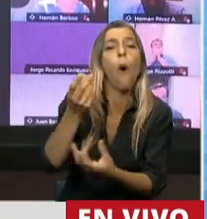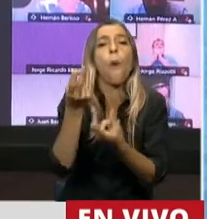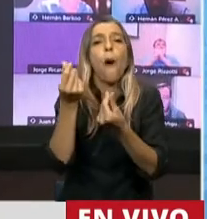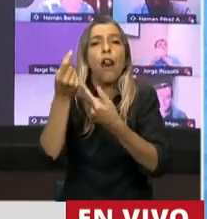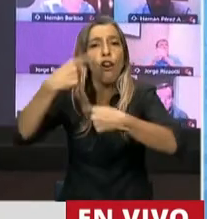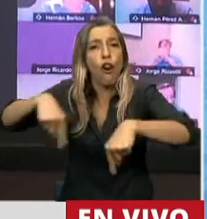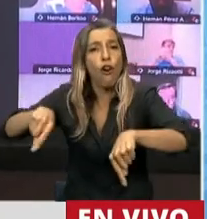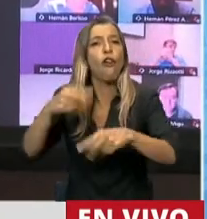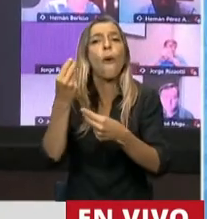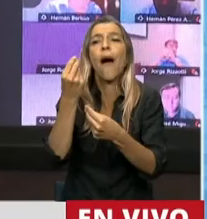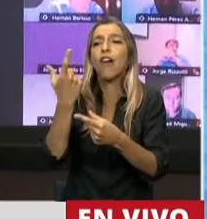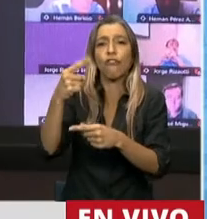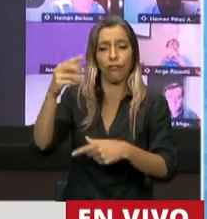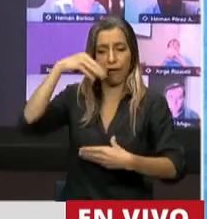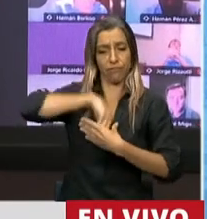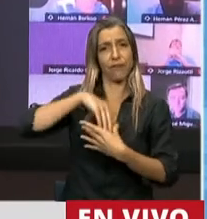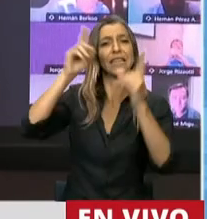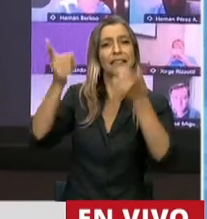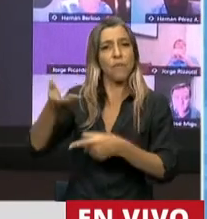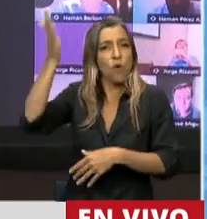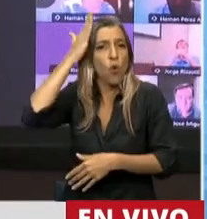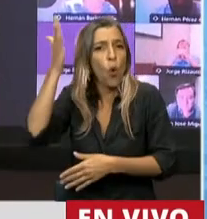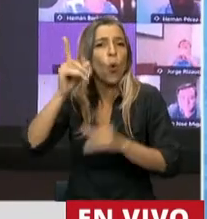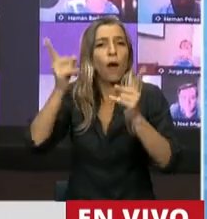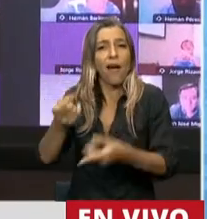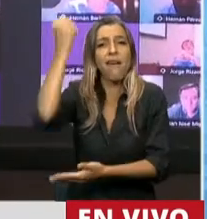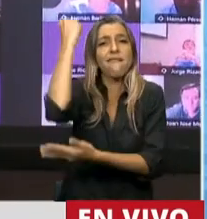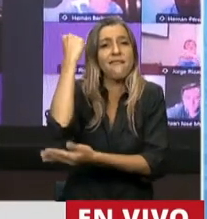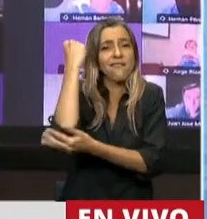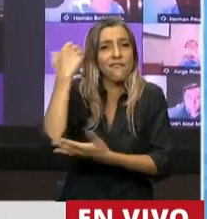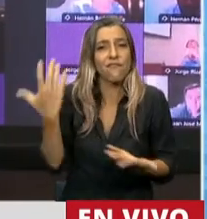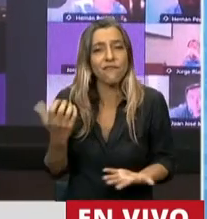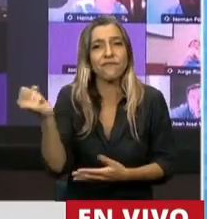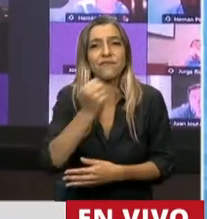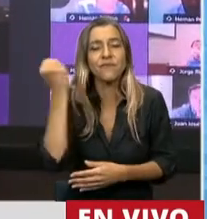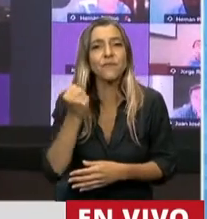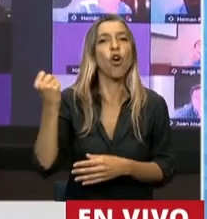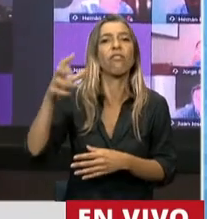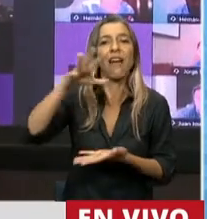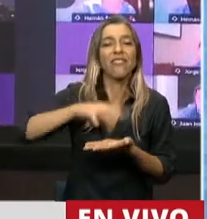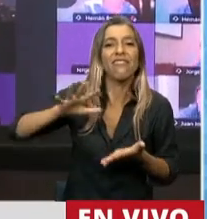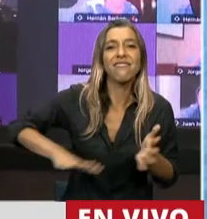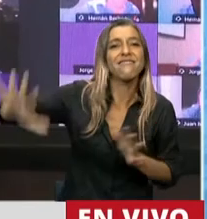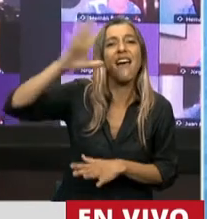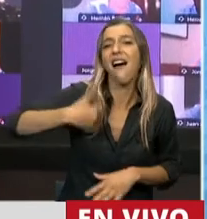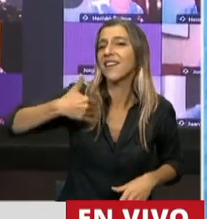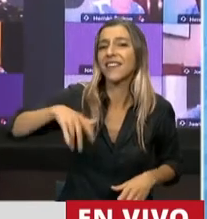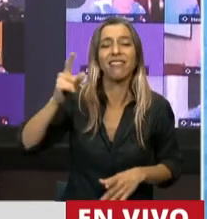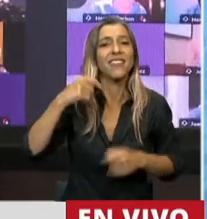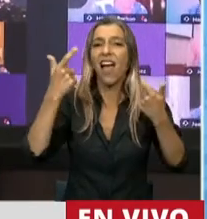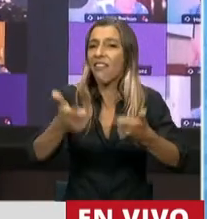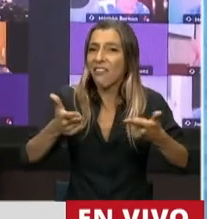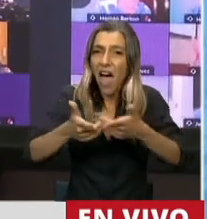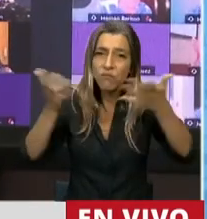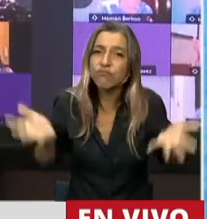que funcione, una empresarialidad afincada, construir en los territorios desarrollo económico. Eso no es